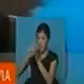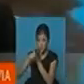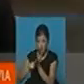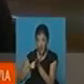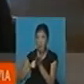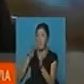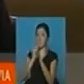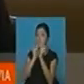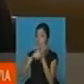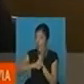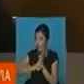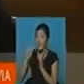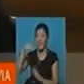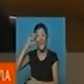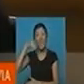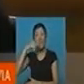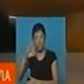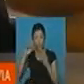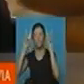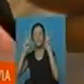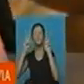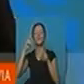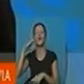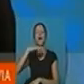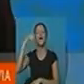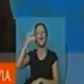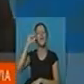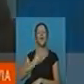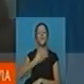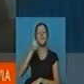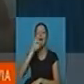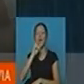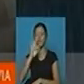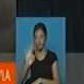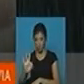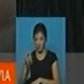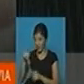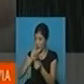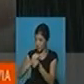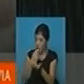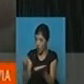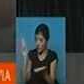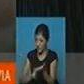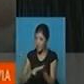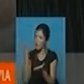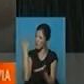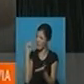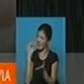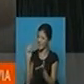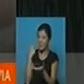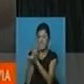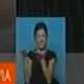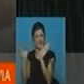Evo Morales, que es Jefazo, una biografía que tuvo una reedición y que acabas de volver de presentarlo en